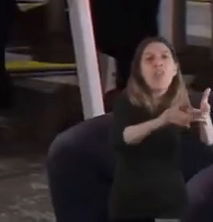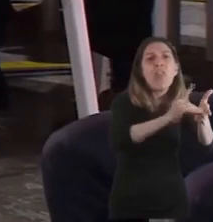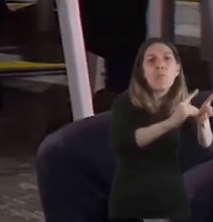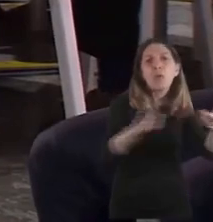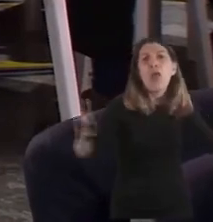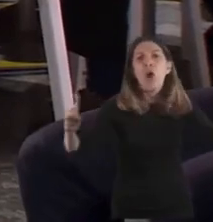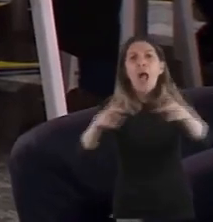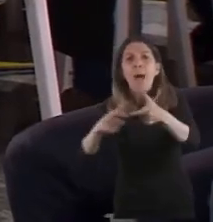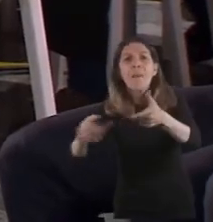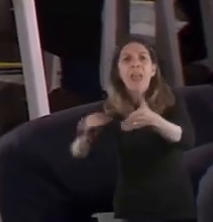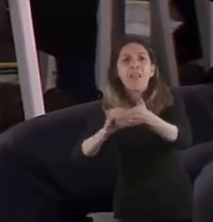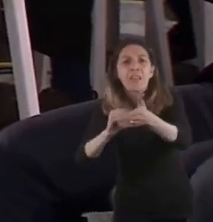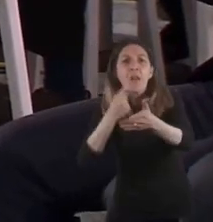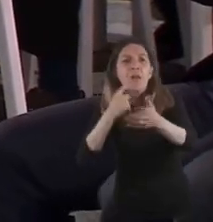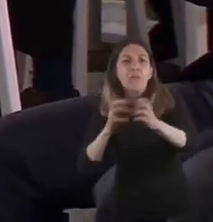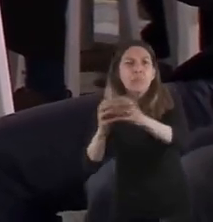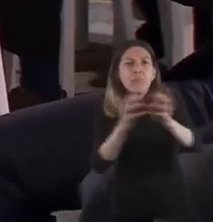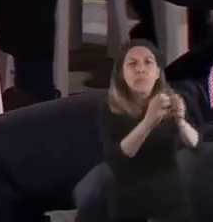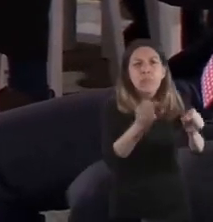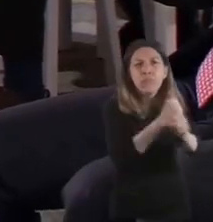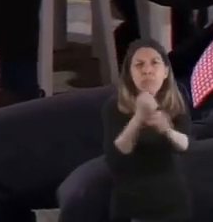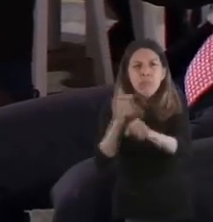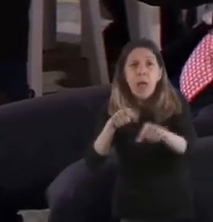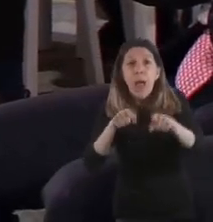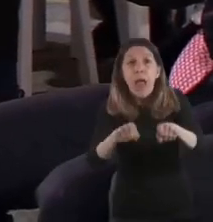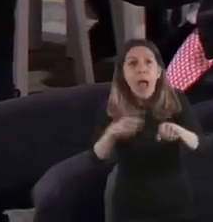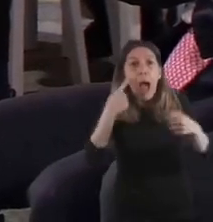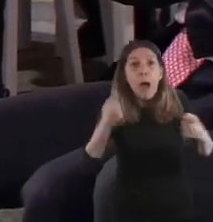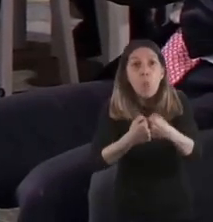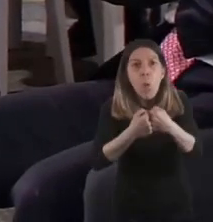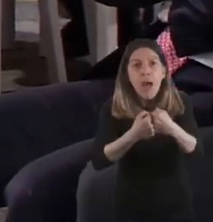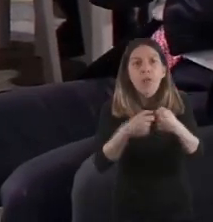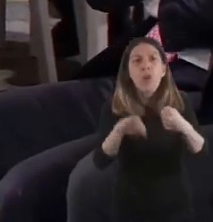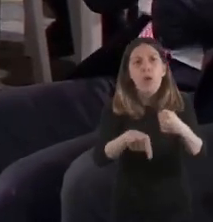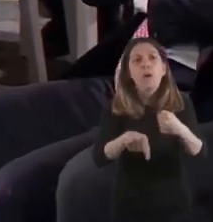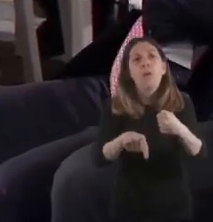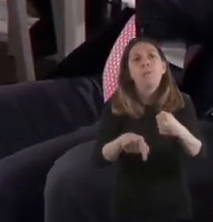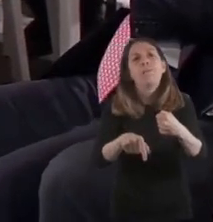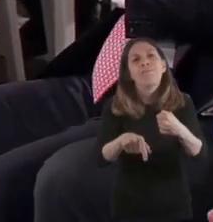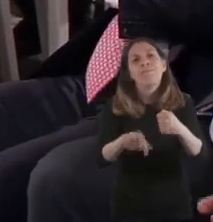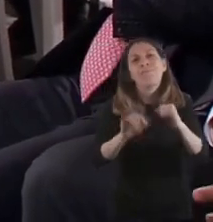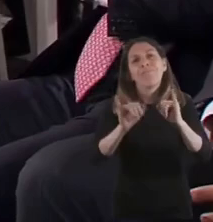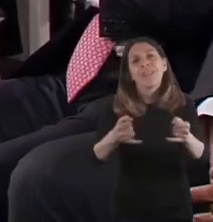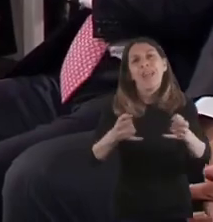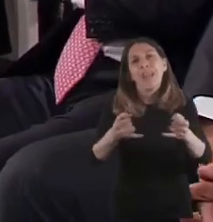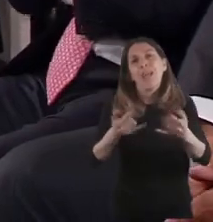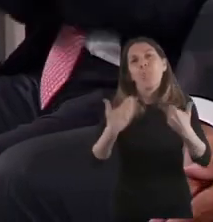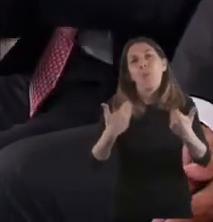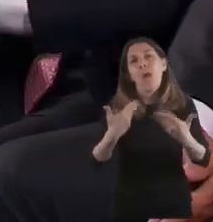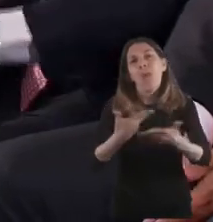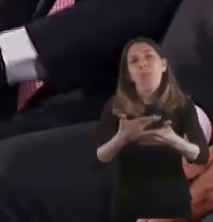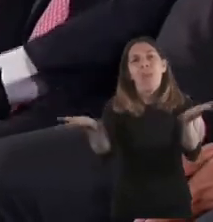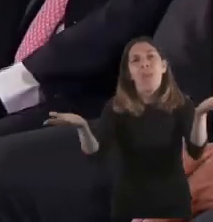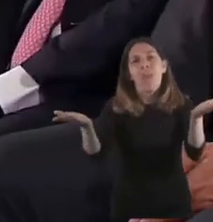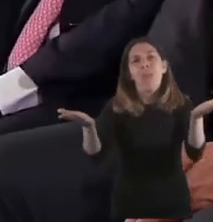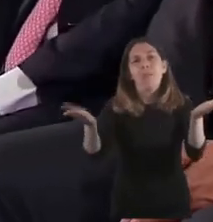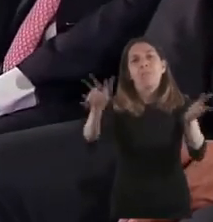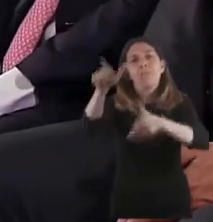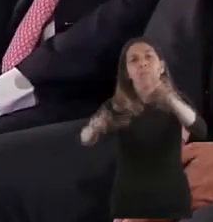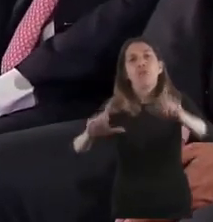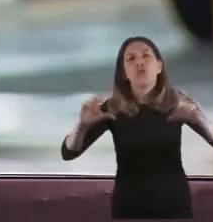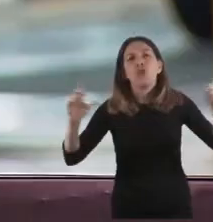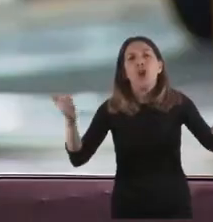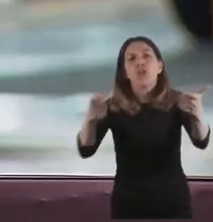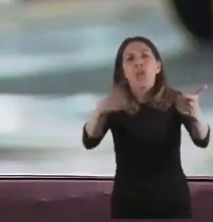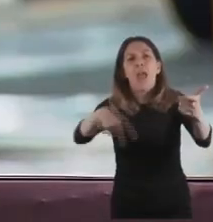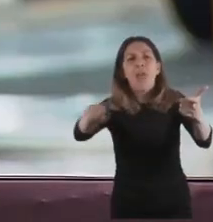como en senadores, de alguna manera nos permite mostrarle a la sociedad que